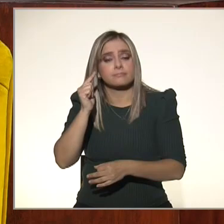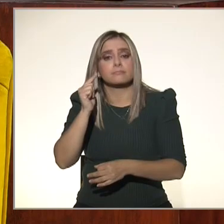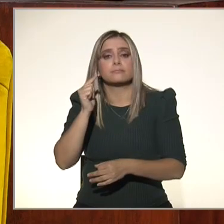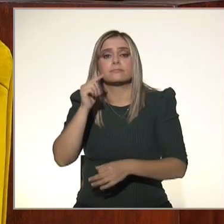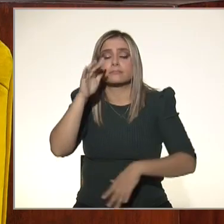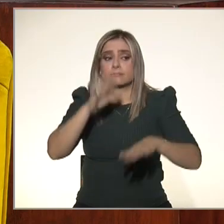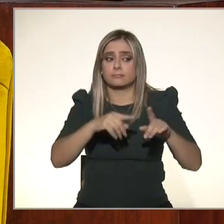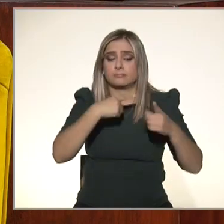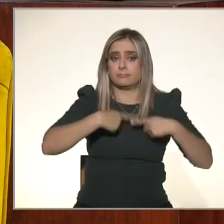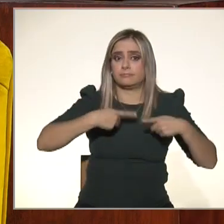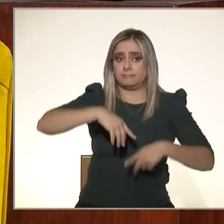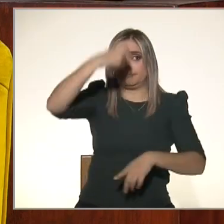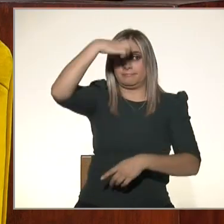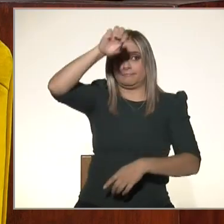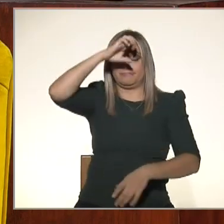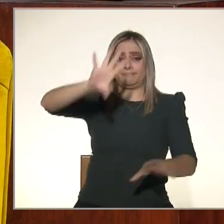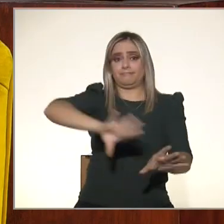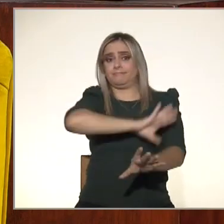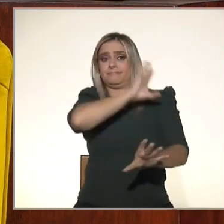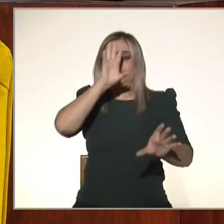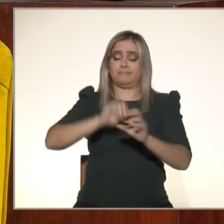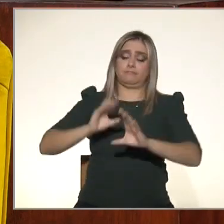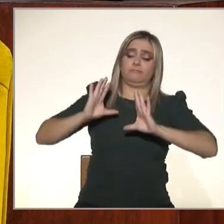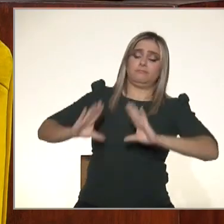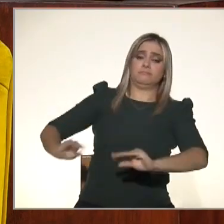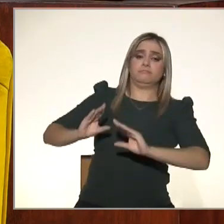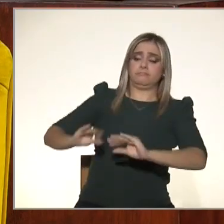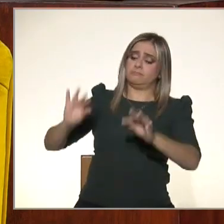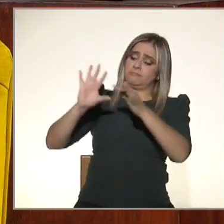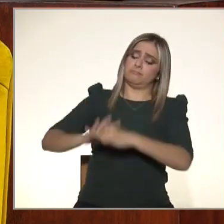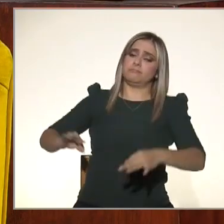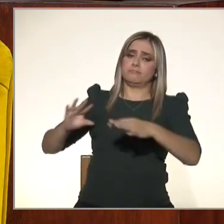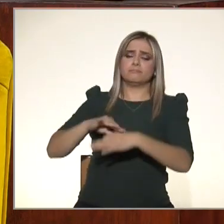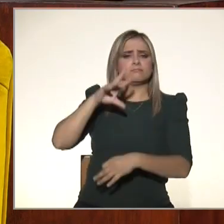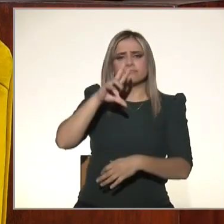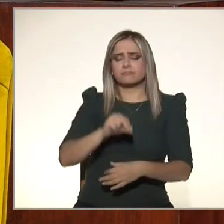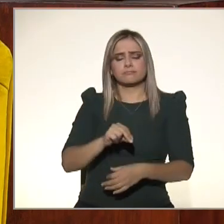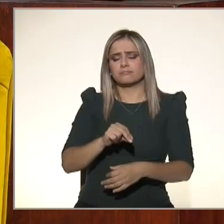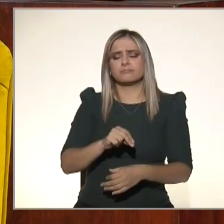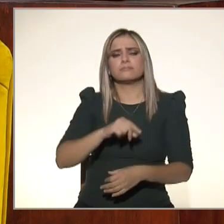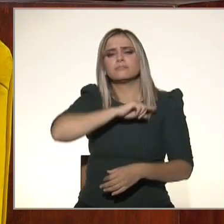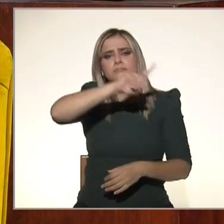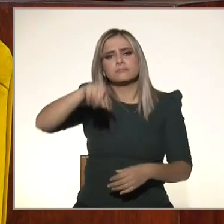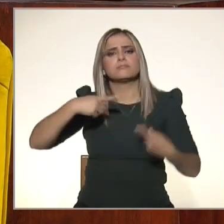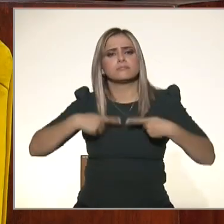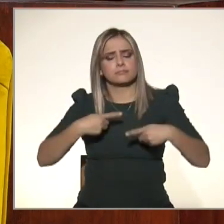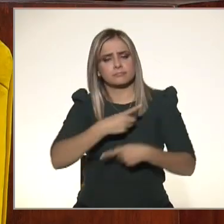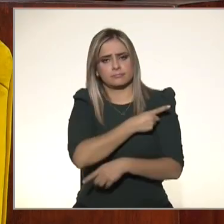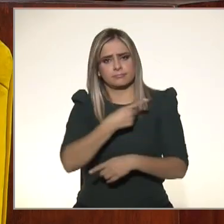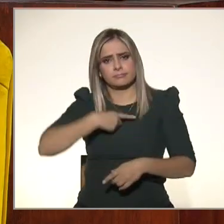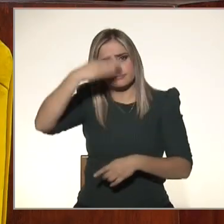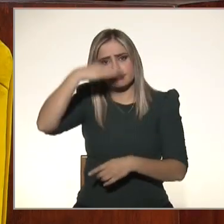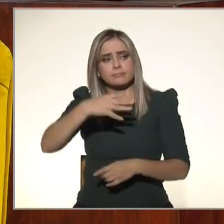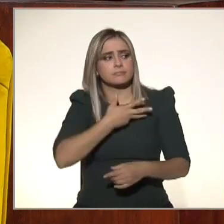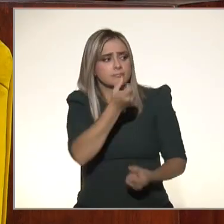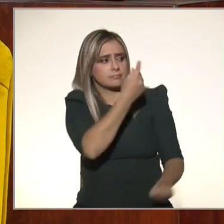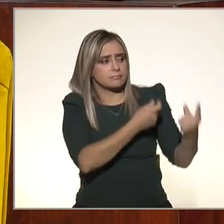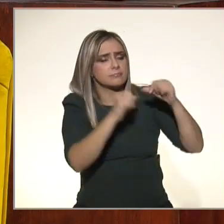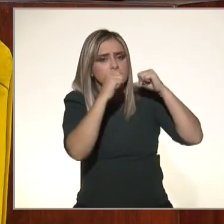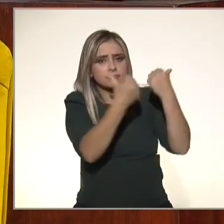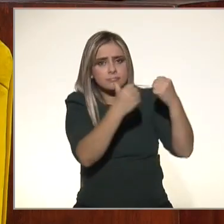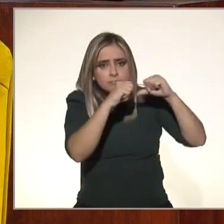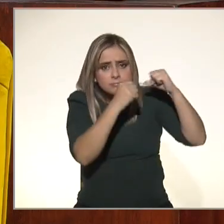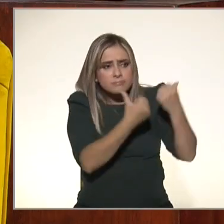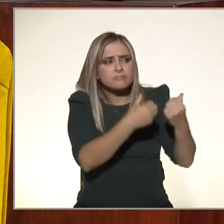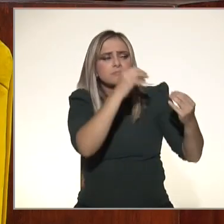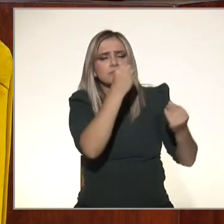son expertas en todo, ¿no? Y en ese sentido es importante también que la población sepa que hay organizaciones de la sociedad civil, colectivos